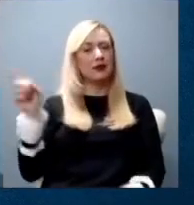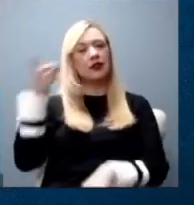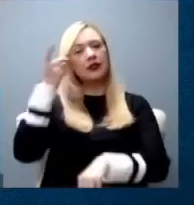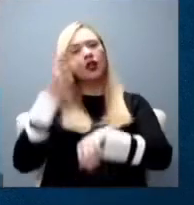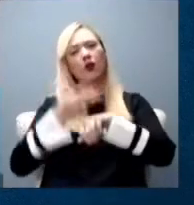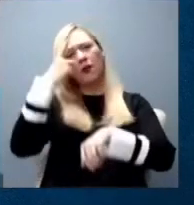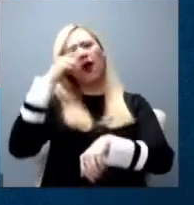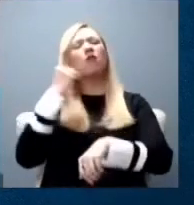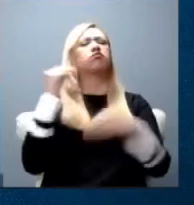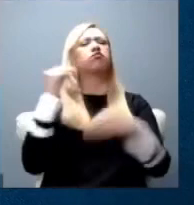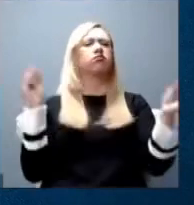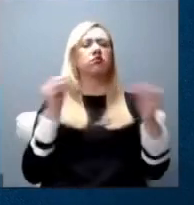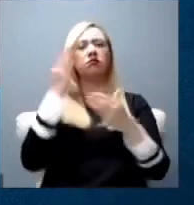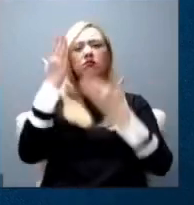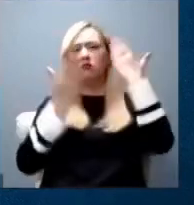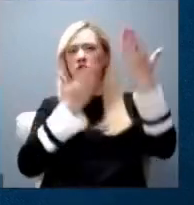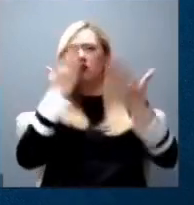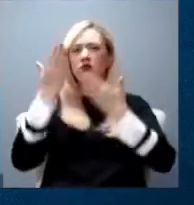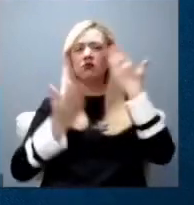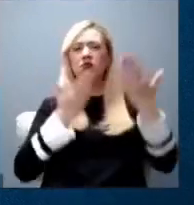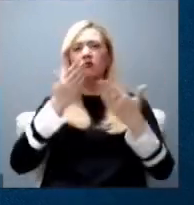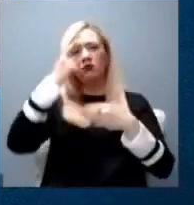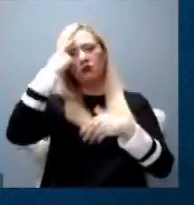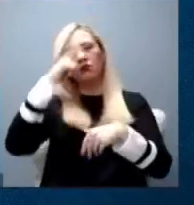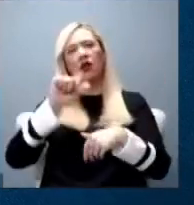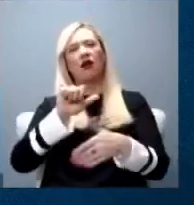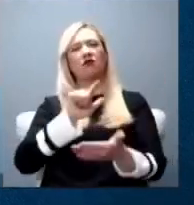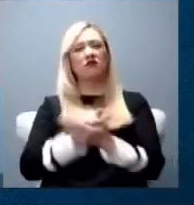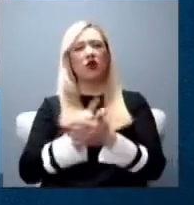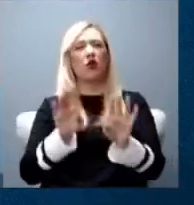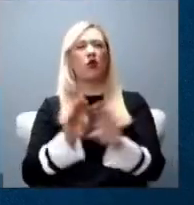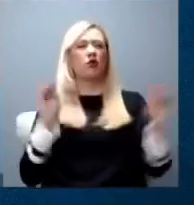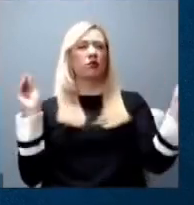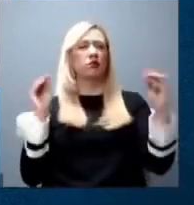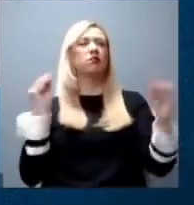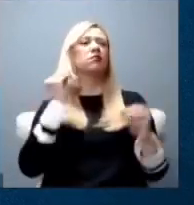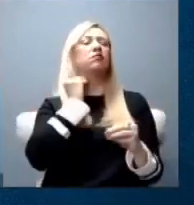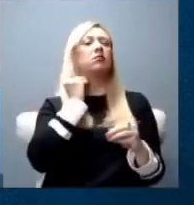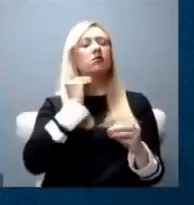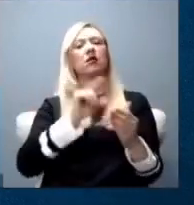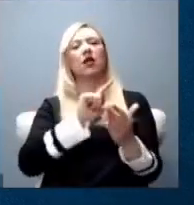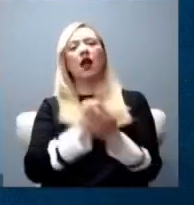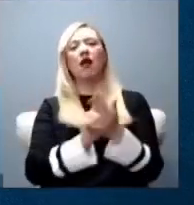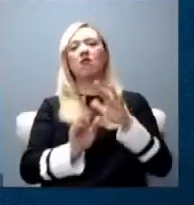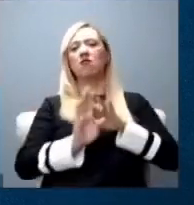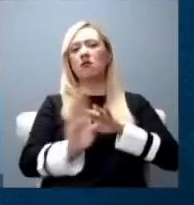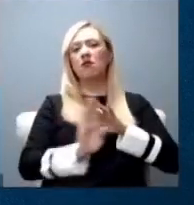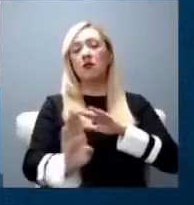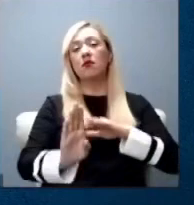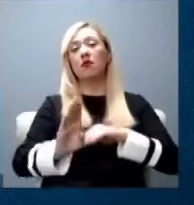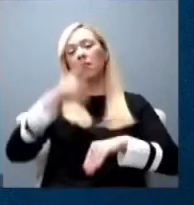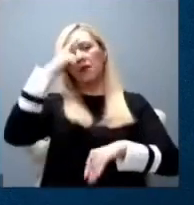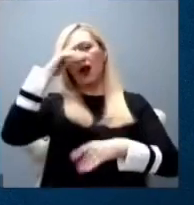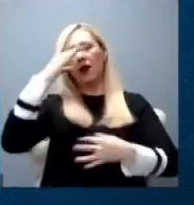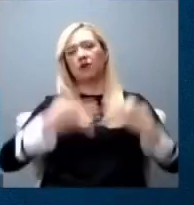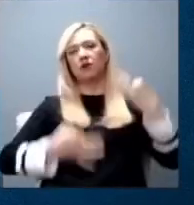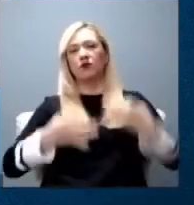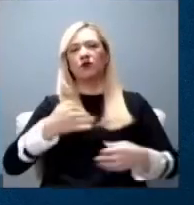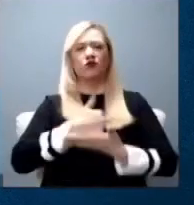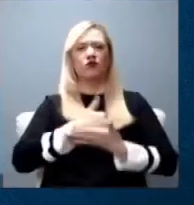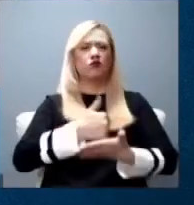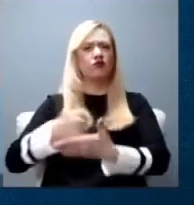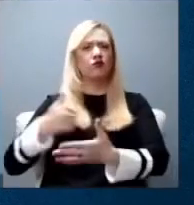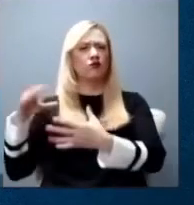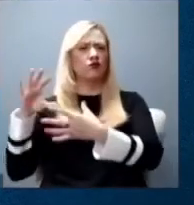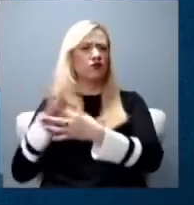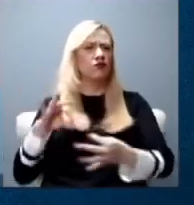Estudios Legales y Sociales, CELS, con experiencia en litigio estratégico, legislación migratoria y el desarrollo de clínicas jurídicas. También es profesor de